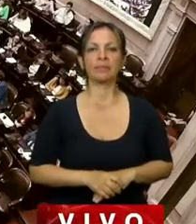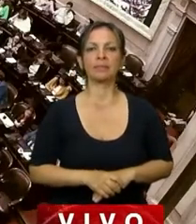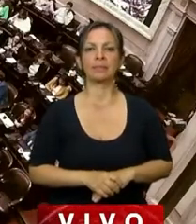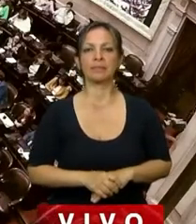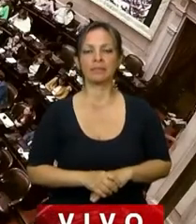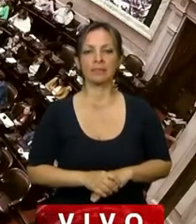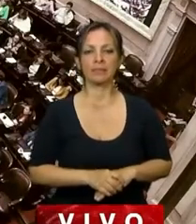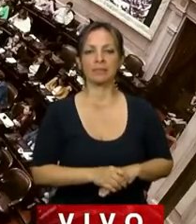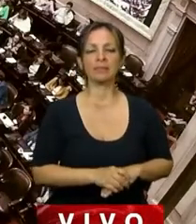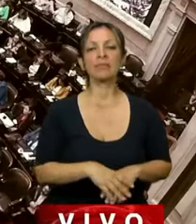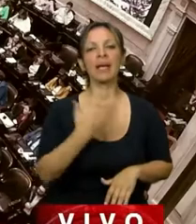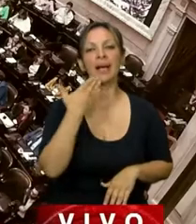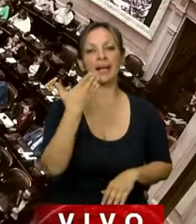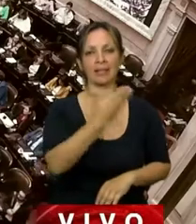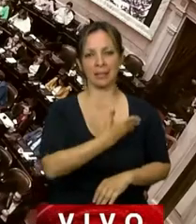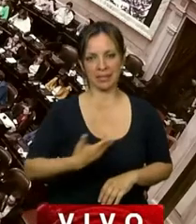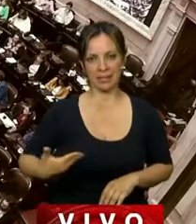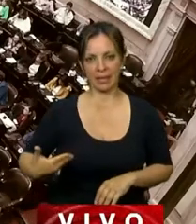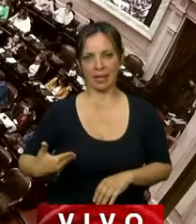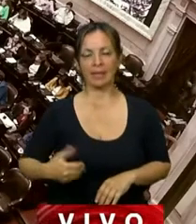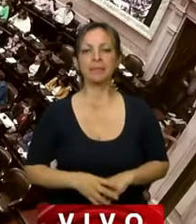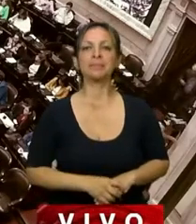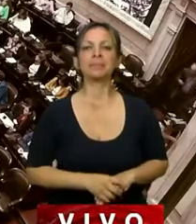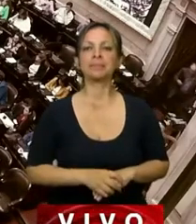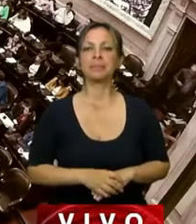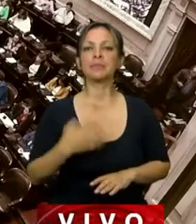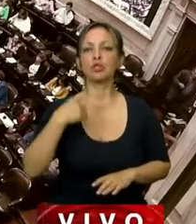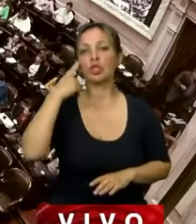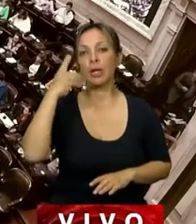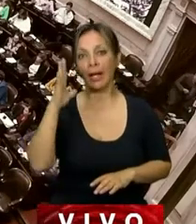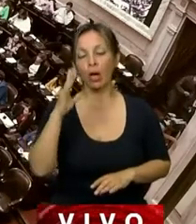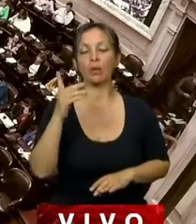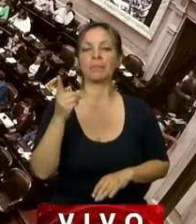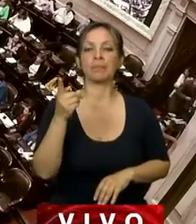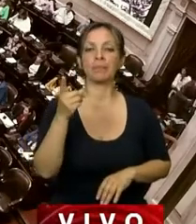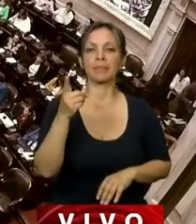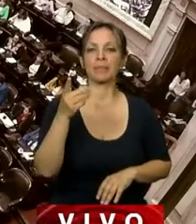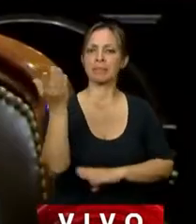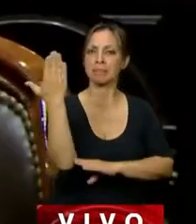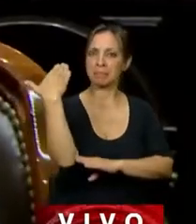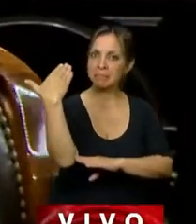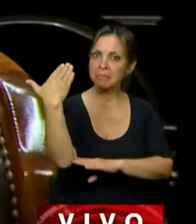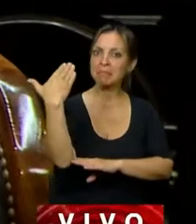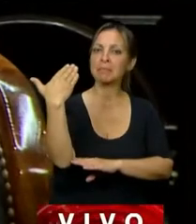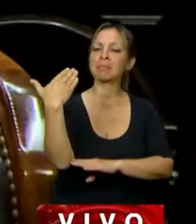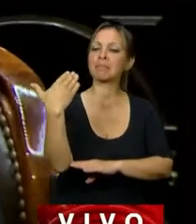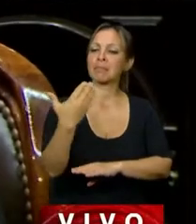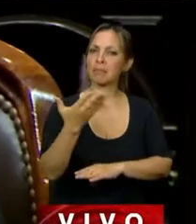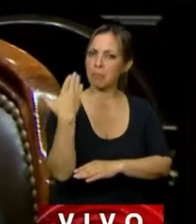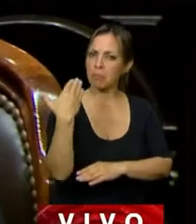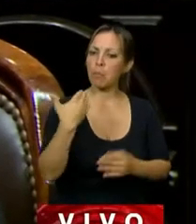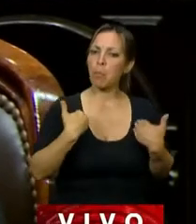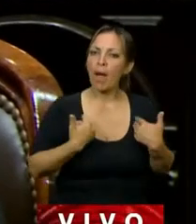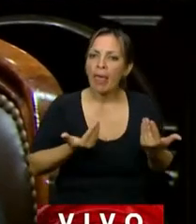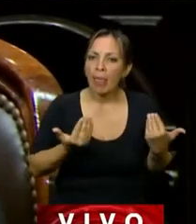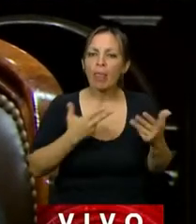Gracias, presidente. Yo creo que el uso de la palabra pública